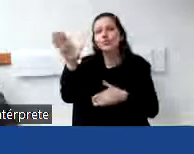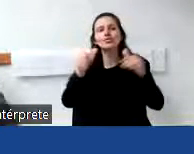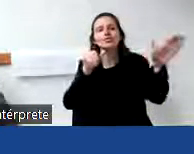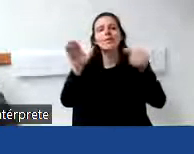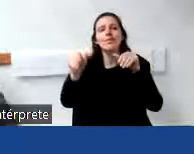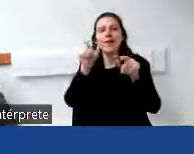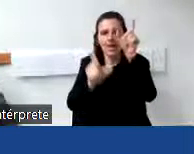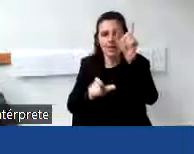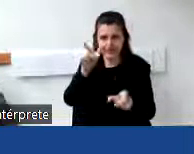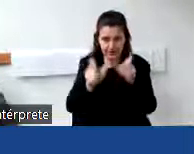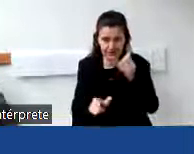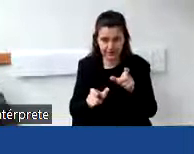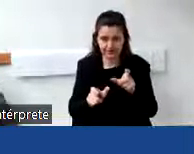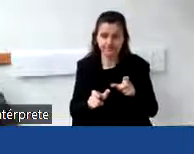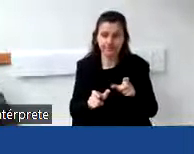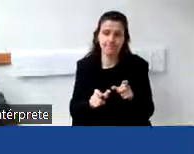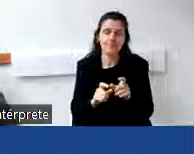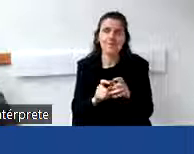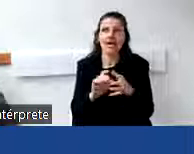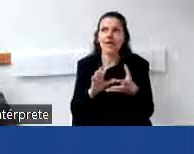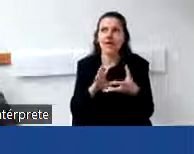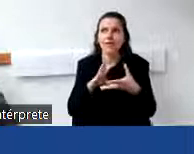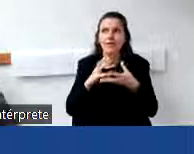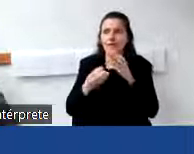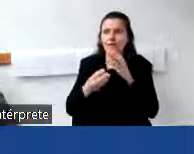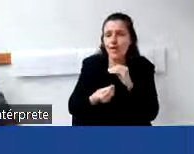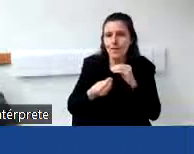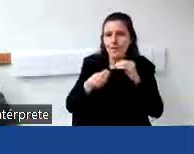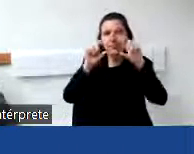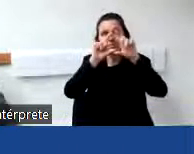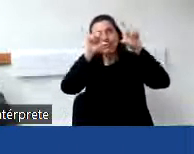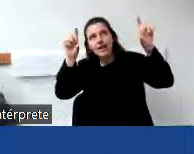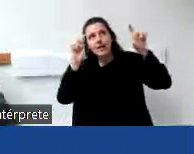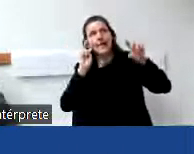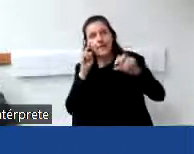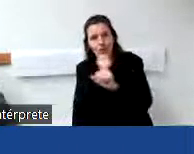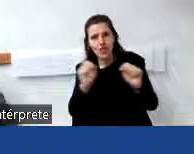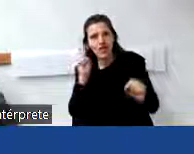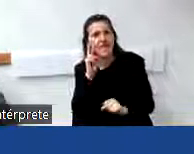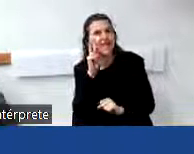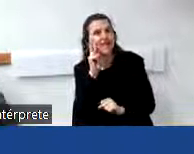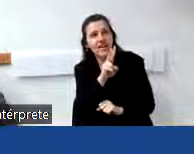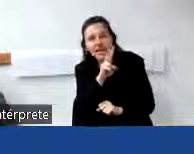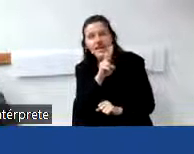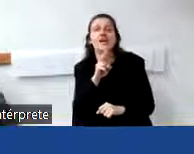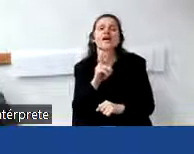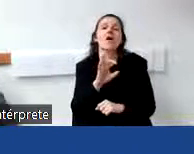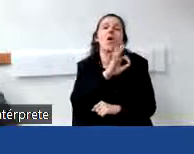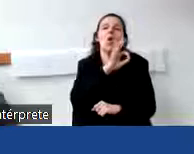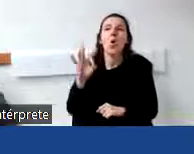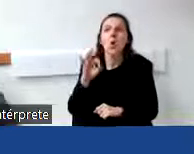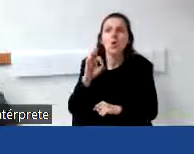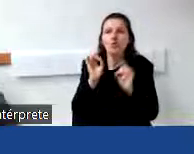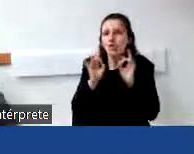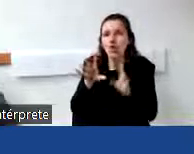la información, bueno, si hay formato visual, si hay formato auditivo, ¿no? De qué manera se llama,